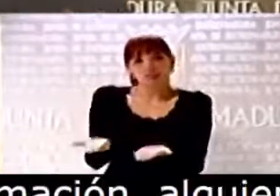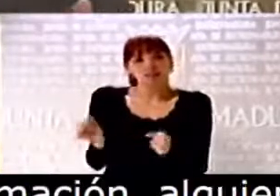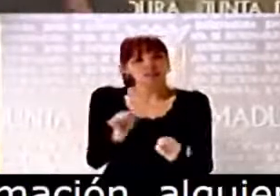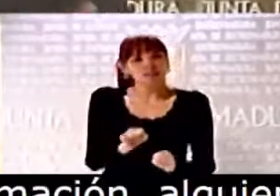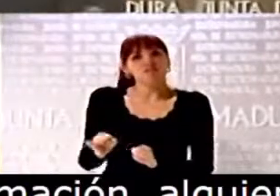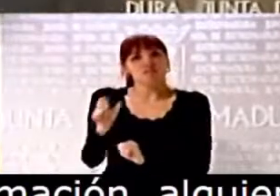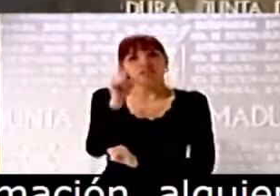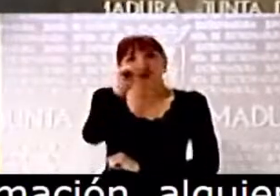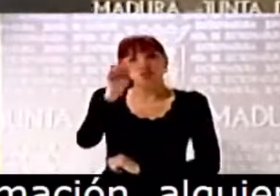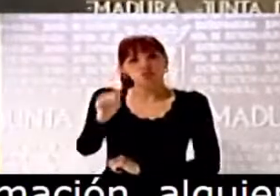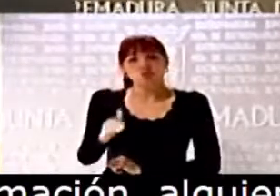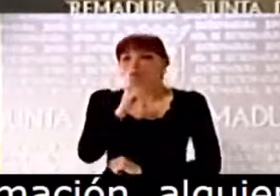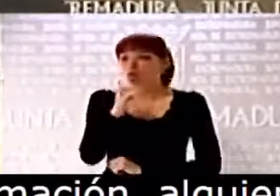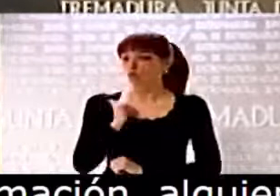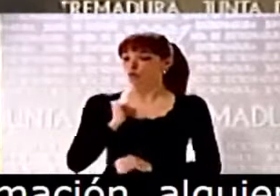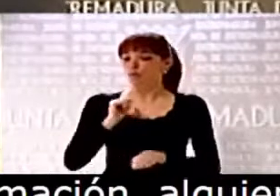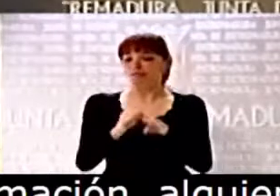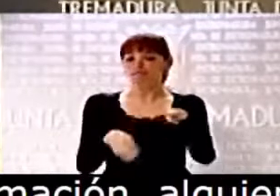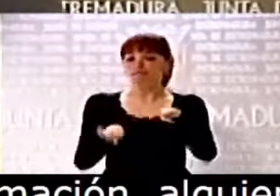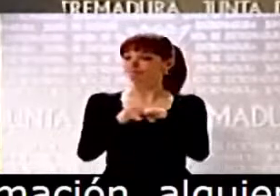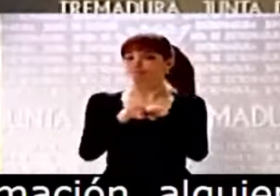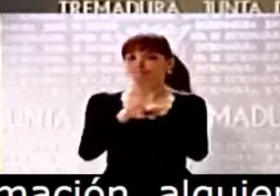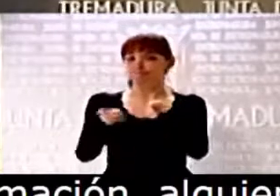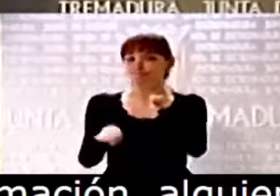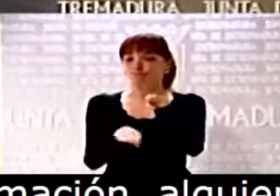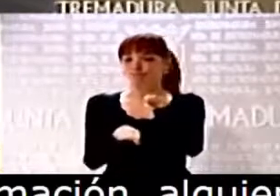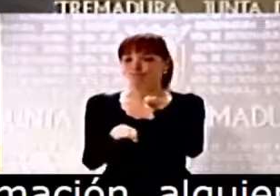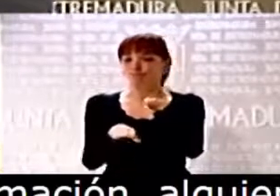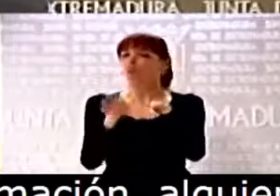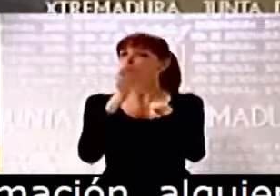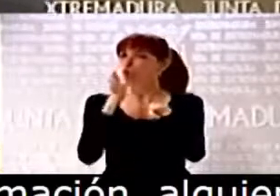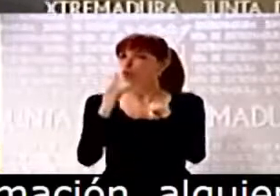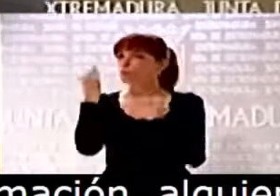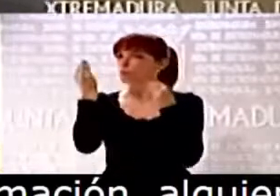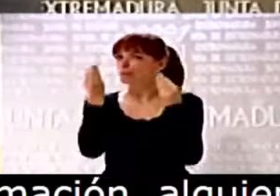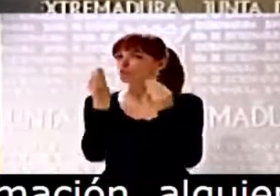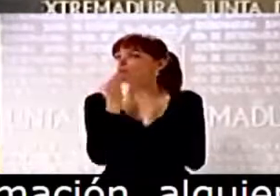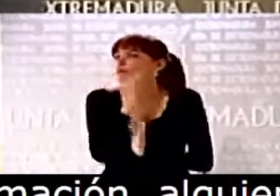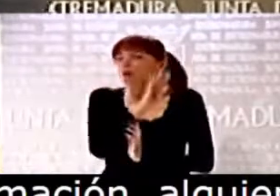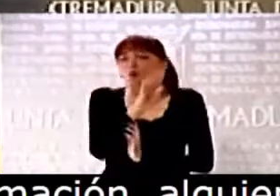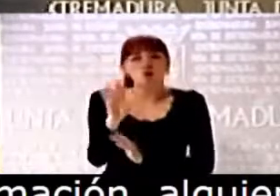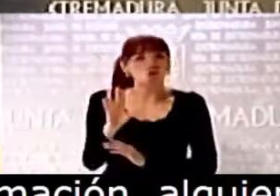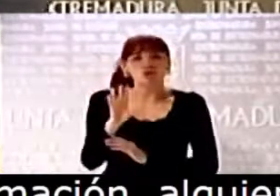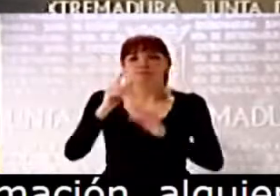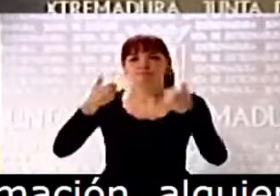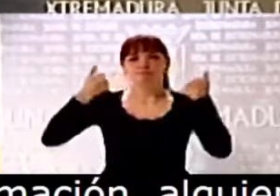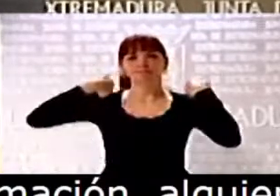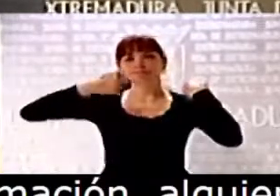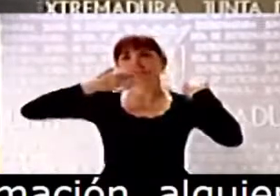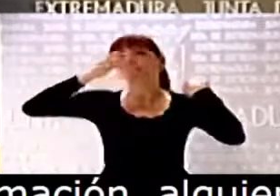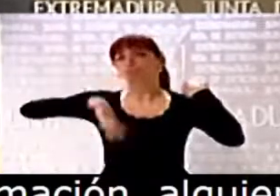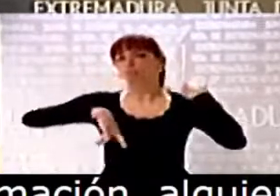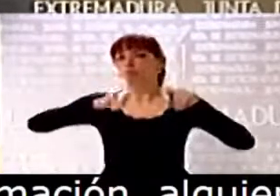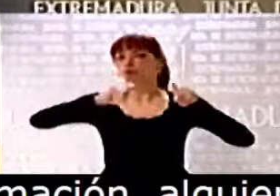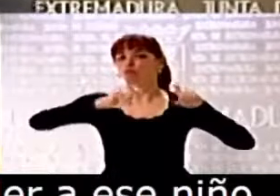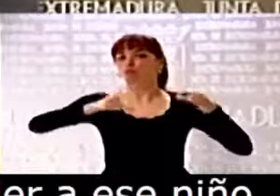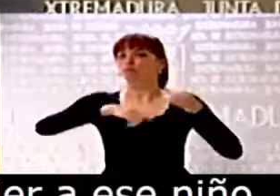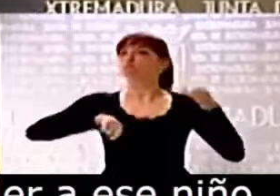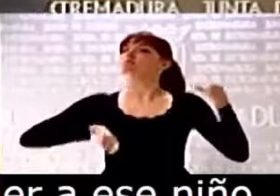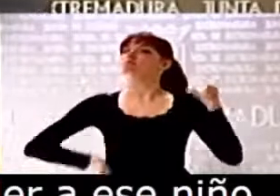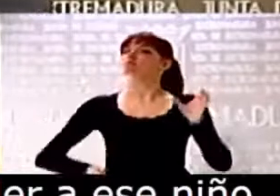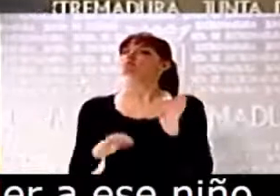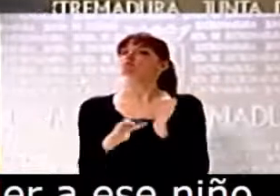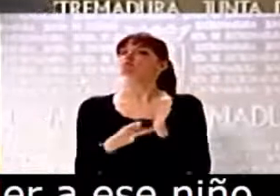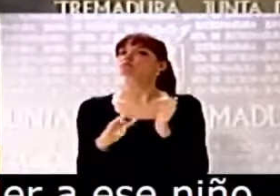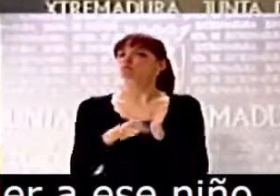no tiene las mismas posibilidades que los demás. Y por esa razón es por lo que yo calculo que quien mejor sabe todo eso, que son los docentes, actuarán con profesionalidad